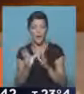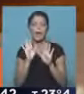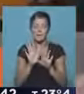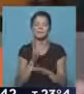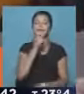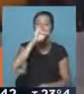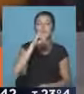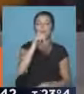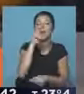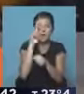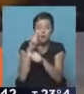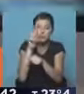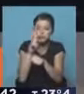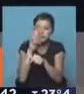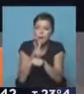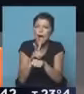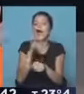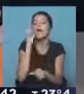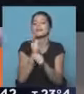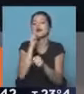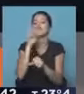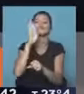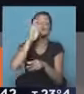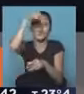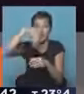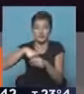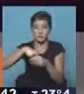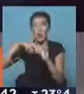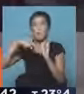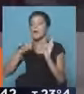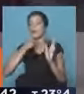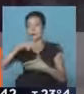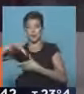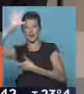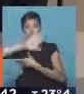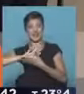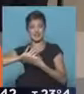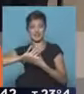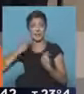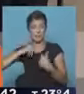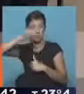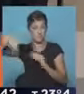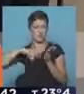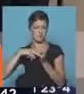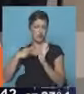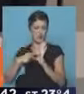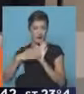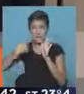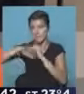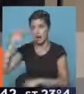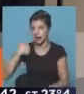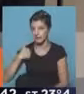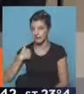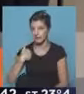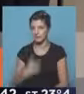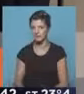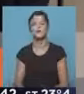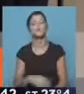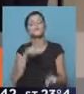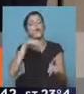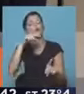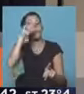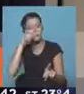bien a los trabajadores de eeuu puede ser muy mala noticia para américa latina y ni te digo pero la argentina y hago la última antes de pasarles a